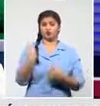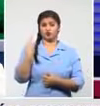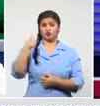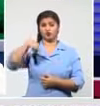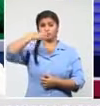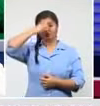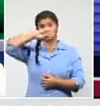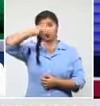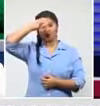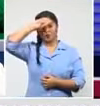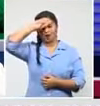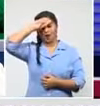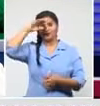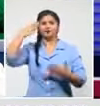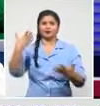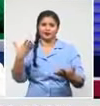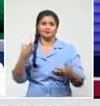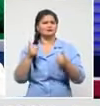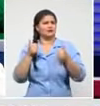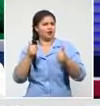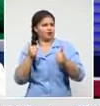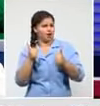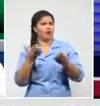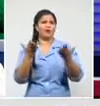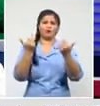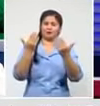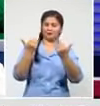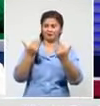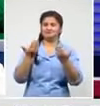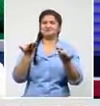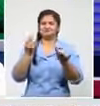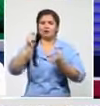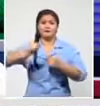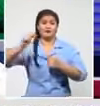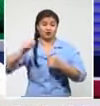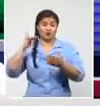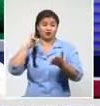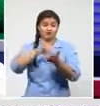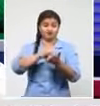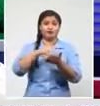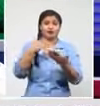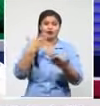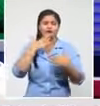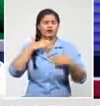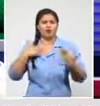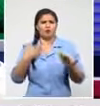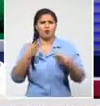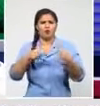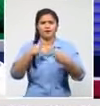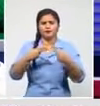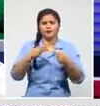con afecto a las personas que vienen del exterior, recibimos a los turistas,